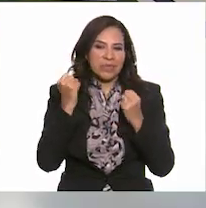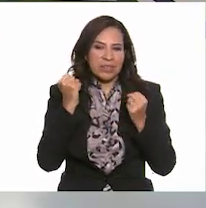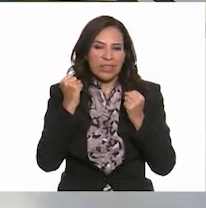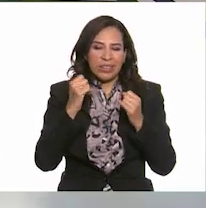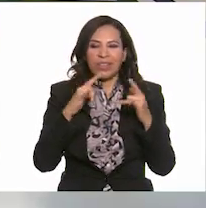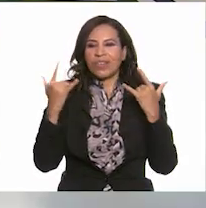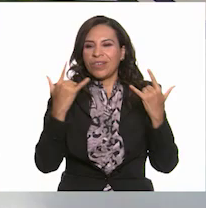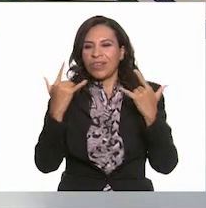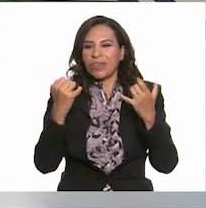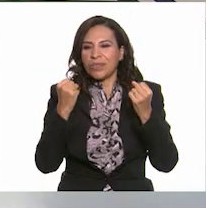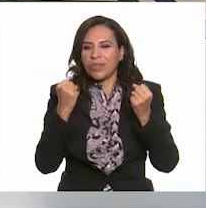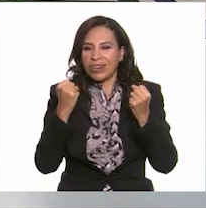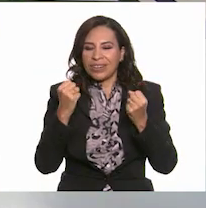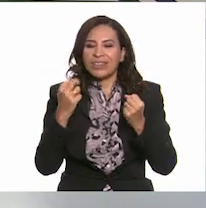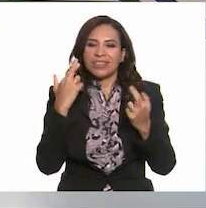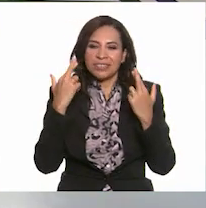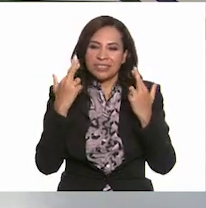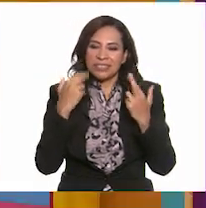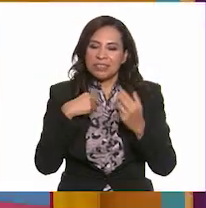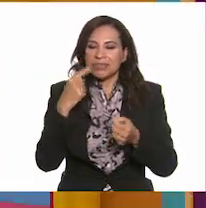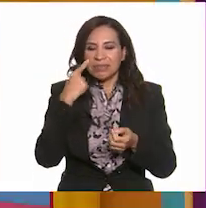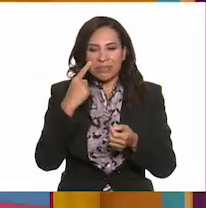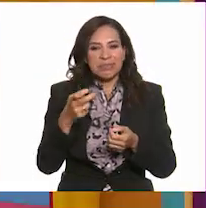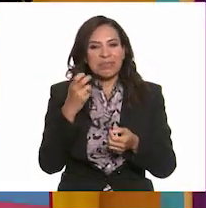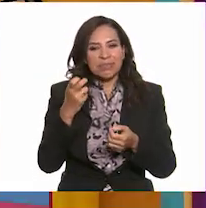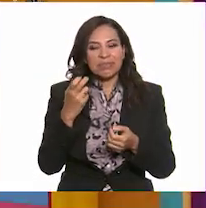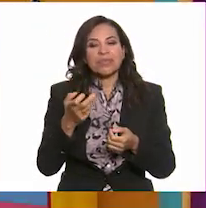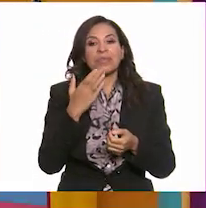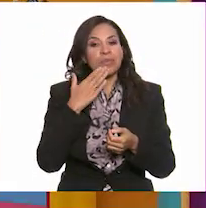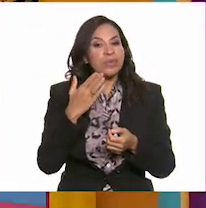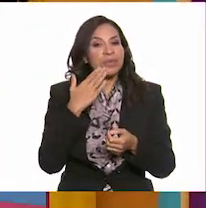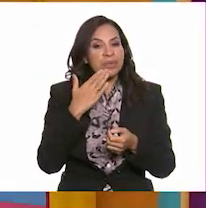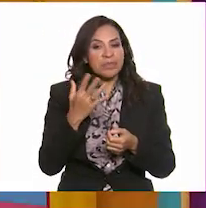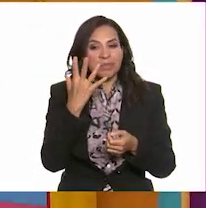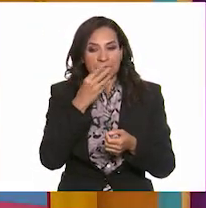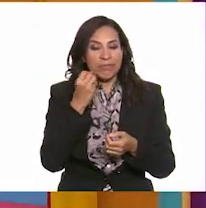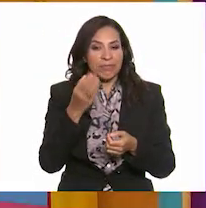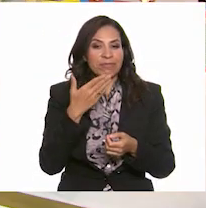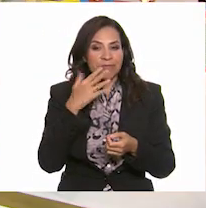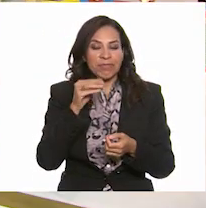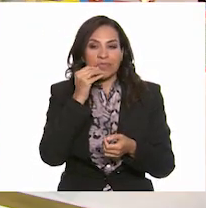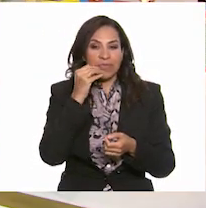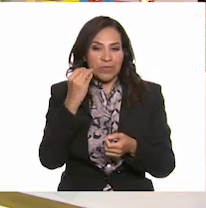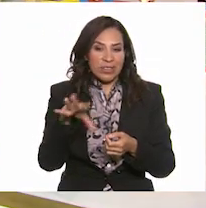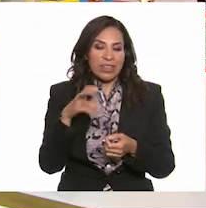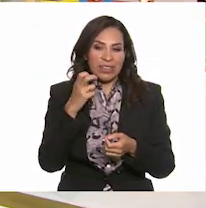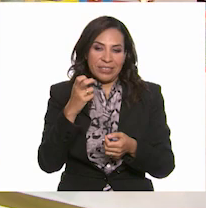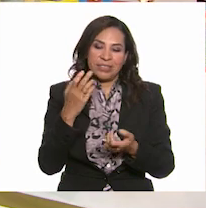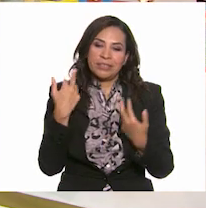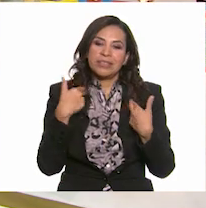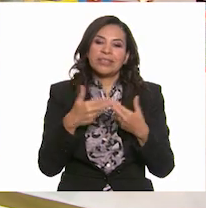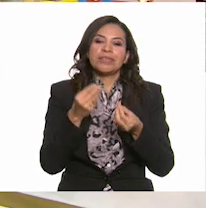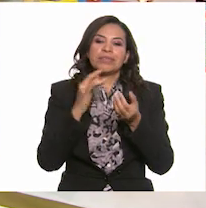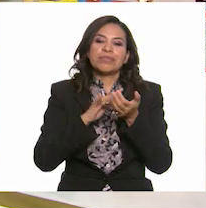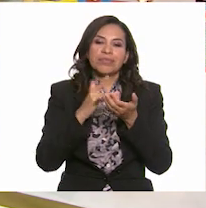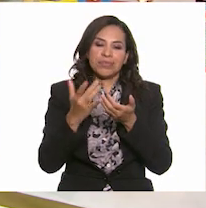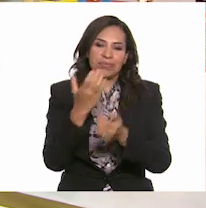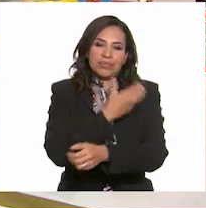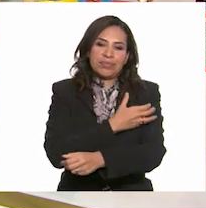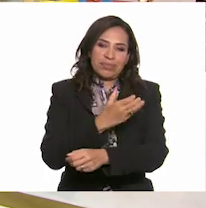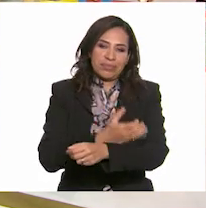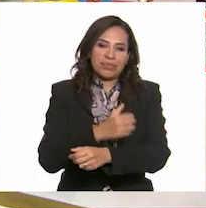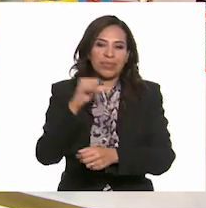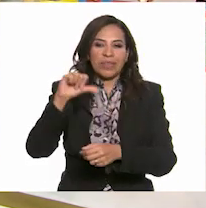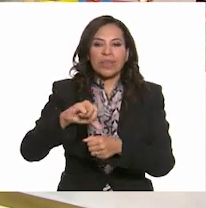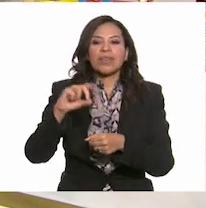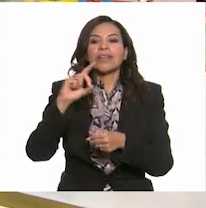rockero, ¿cierto o no? Exacto. Yo lo vi, yo lo vi. Oye, muy bien, ¿eh? Muy padre, maestro Félix. Muchas gracias por habernos acompañado